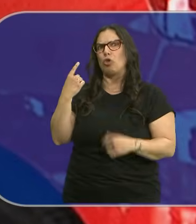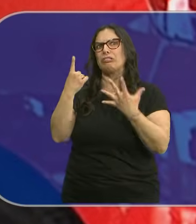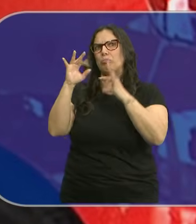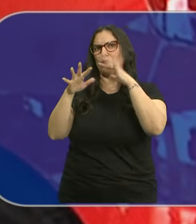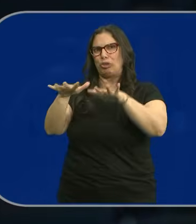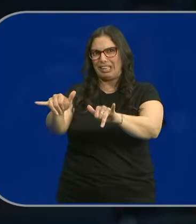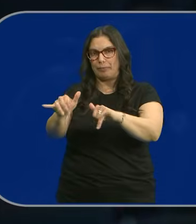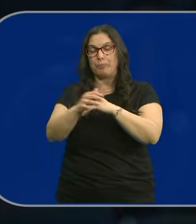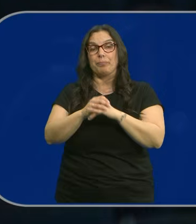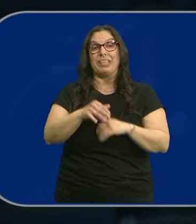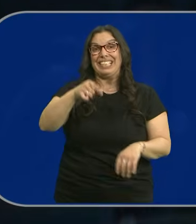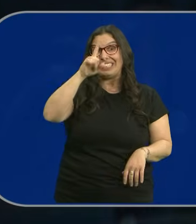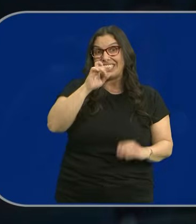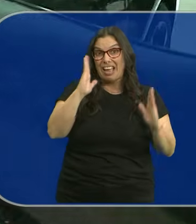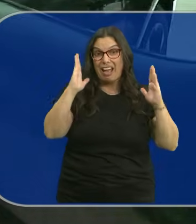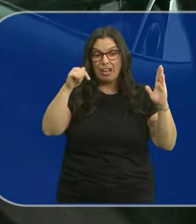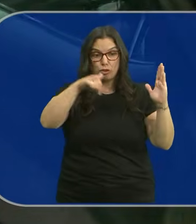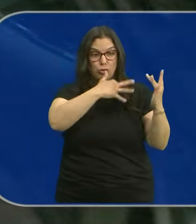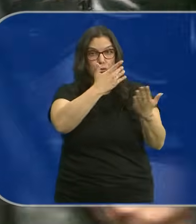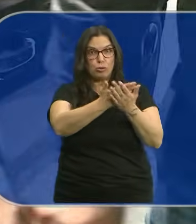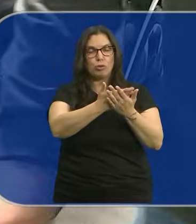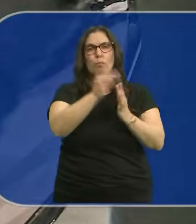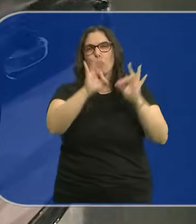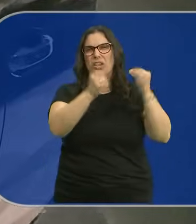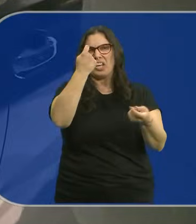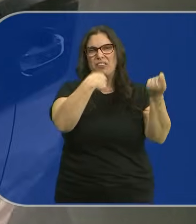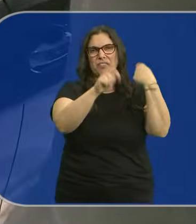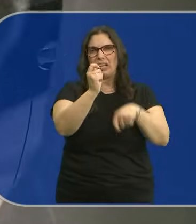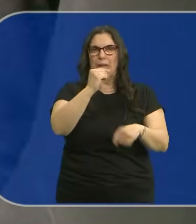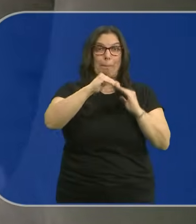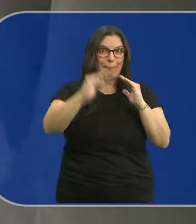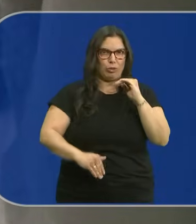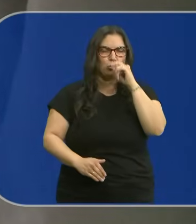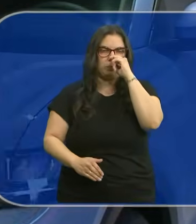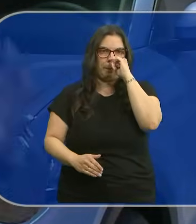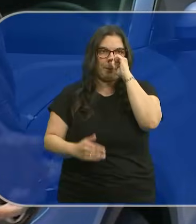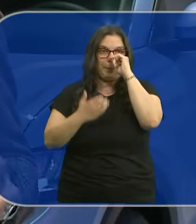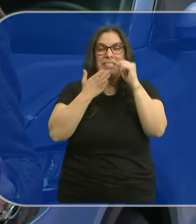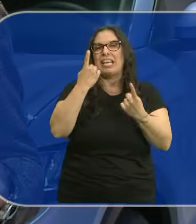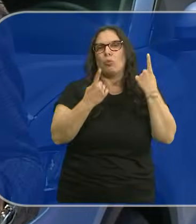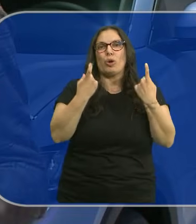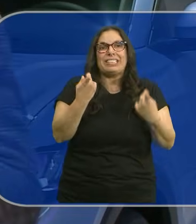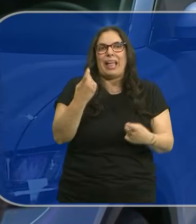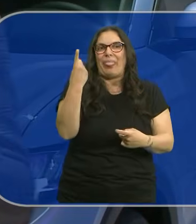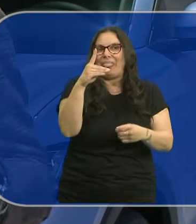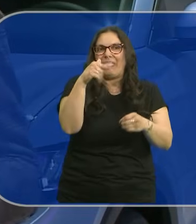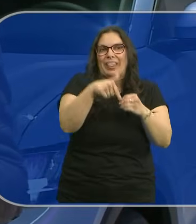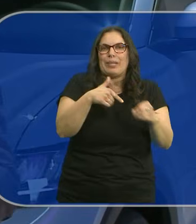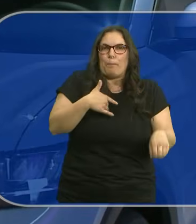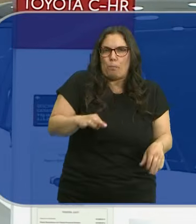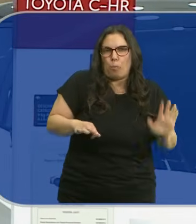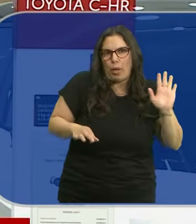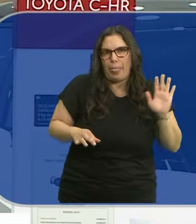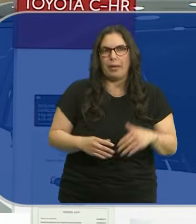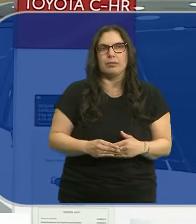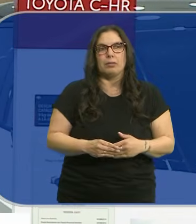llegó al 6%. Y en lo que va de 2026 su porcentaje de ventas es aún menor. Si alguien necesita un diésel, pues se puede llevar un diésel